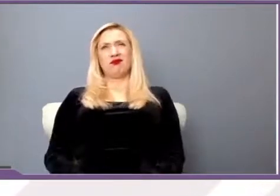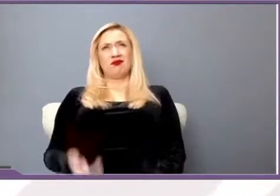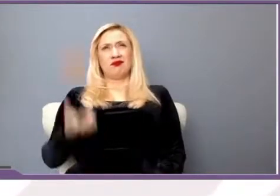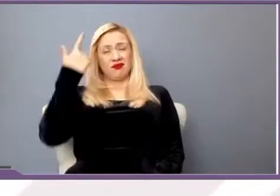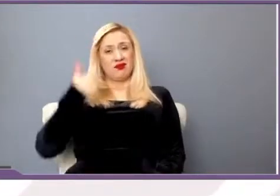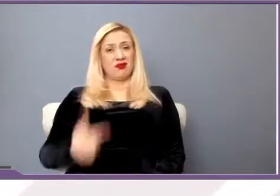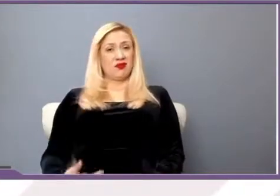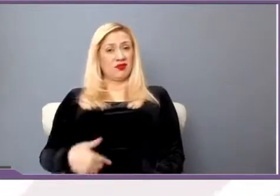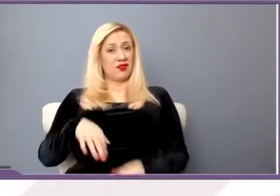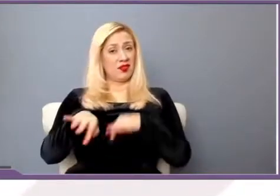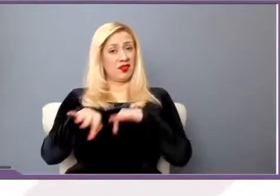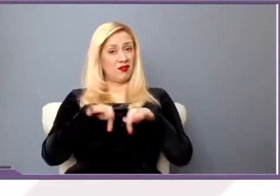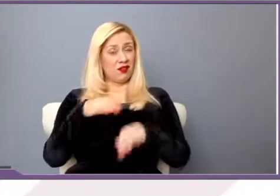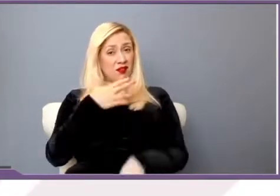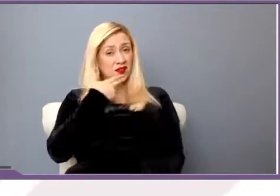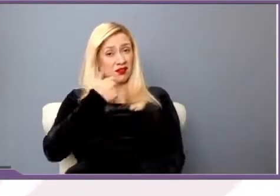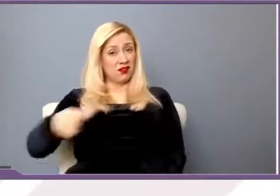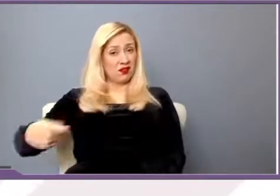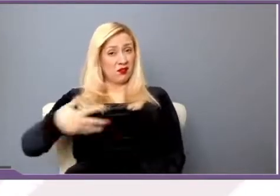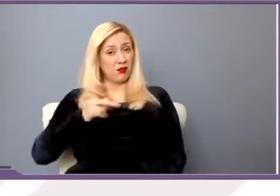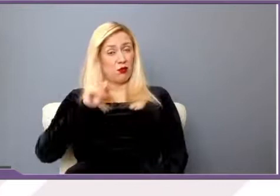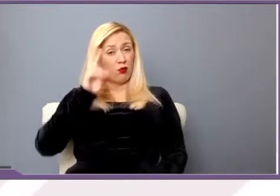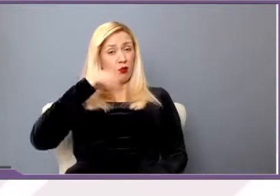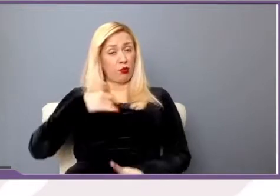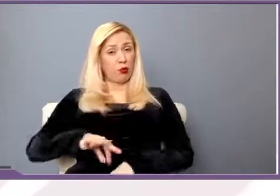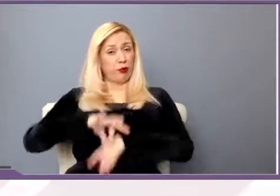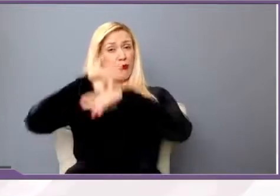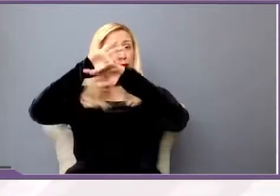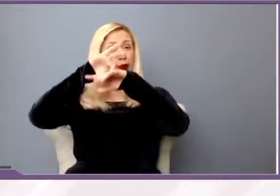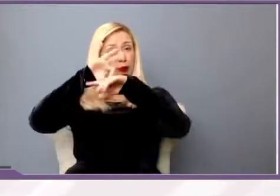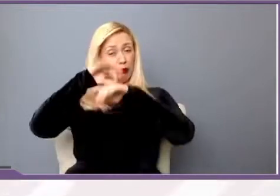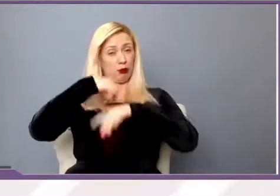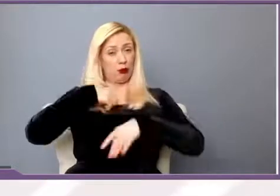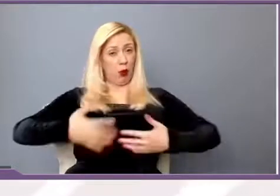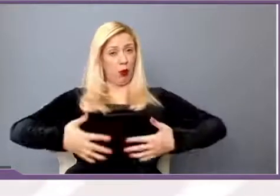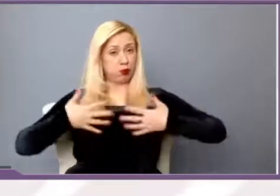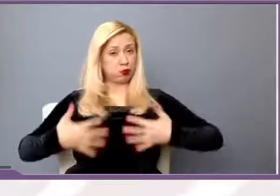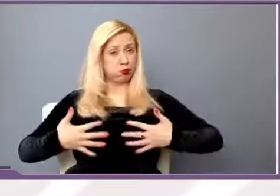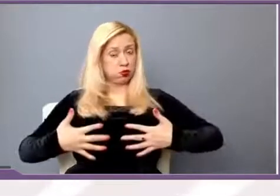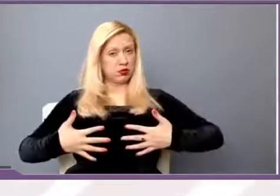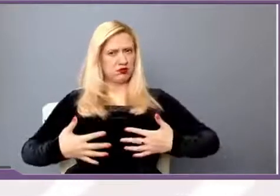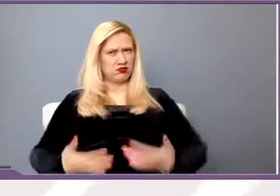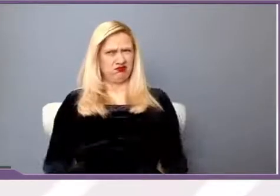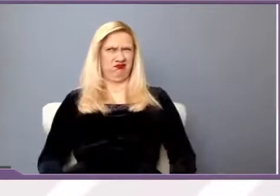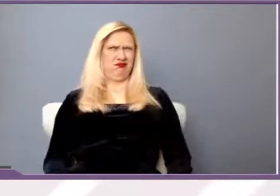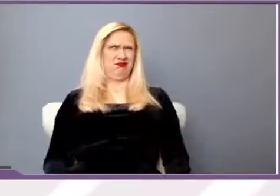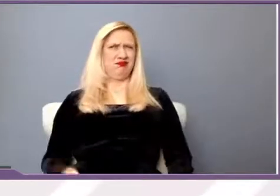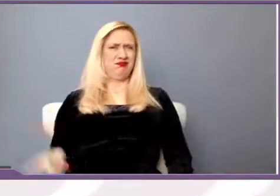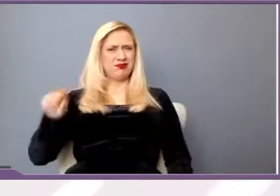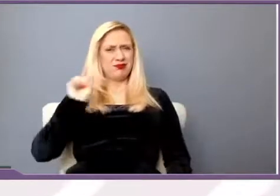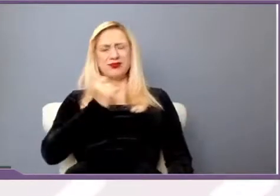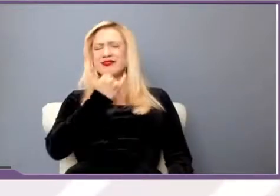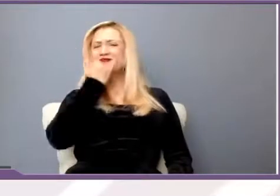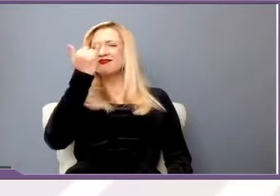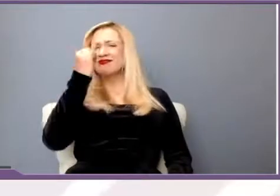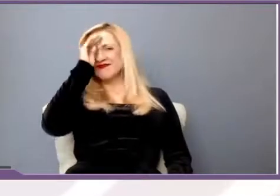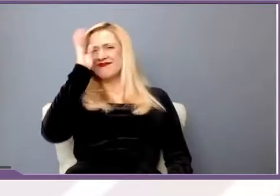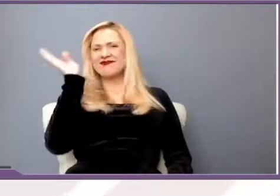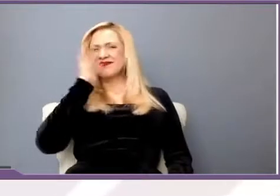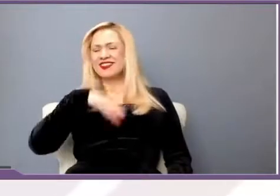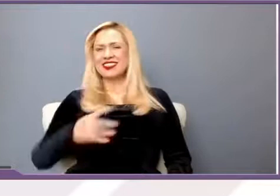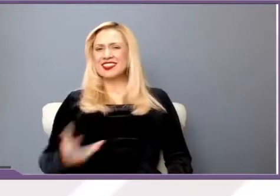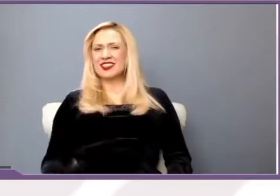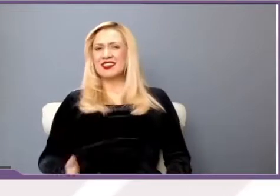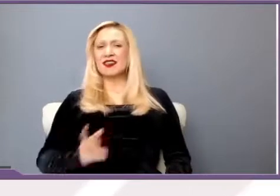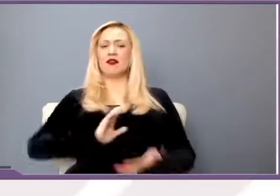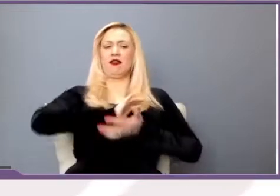productivas o no, porque mucho de este estigma, que son todas estas ideas relacionadas con la gordura, con la discriminación hacia las